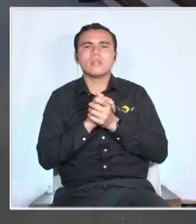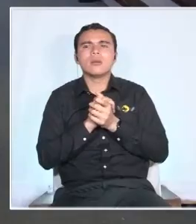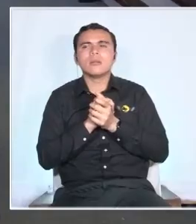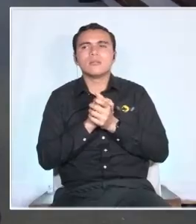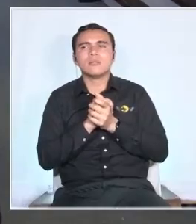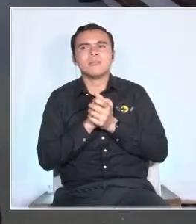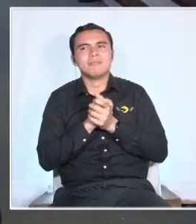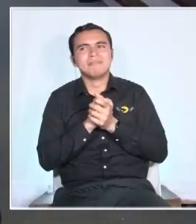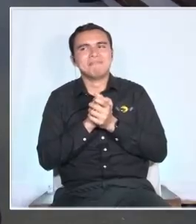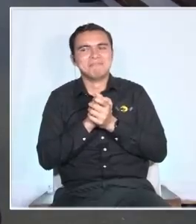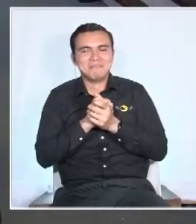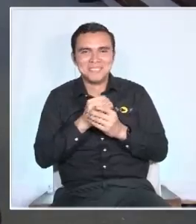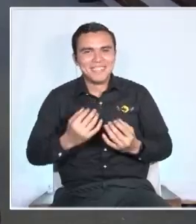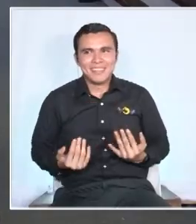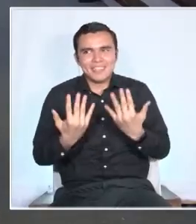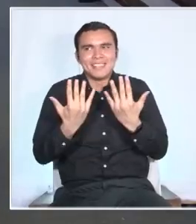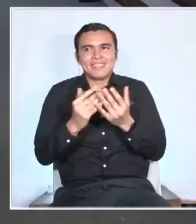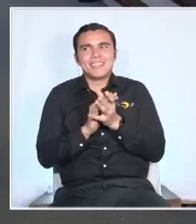Pero tienes que mantener el fuego encendido.